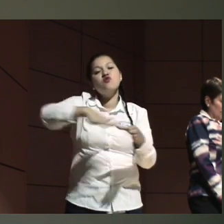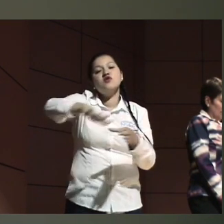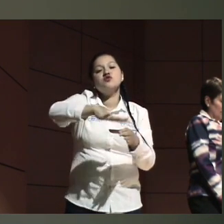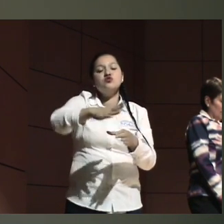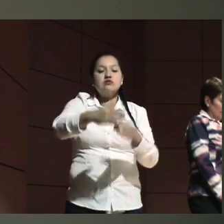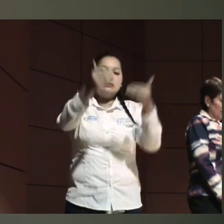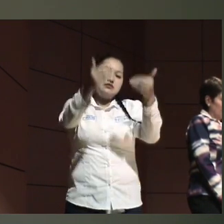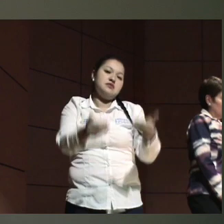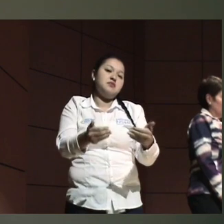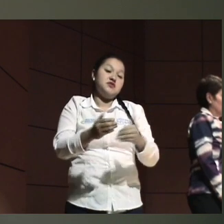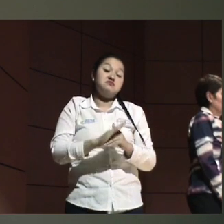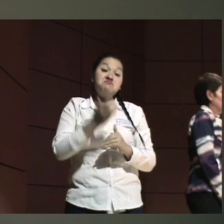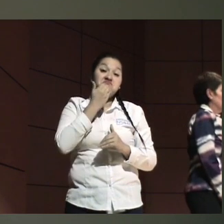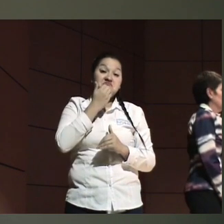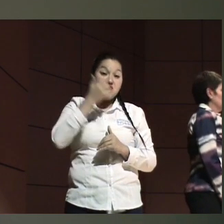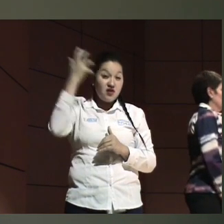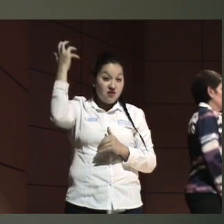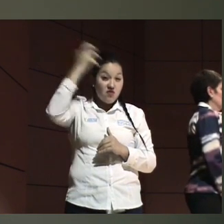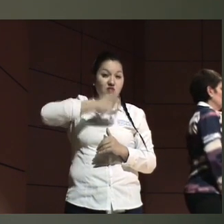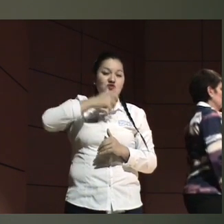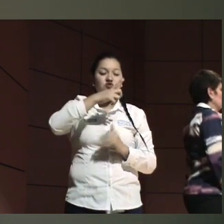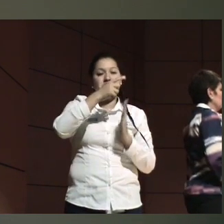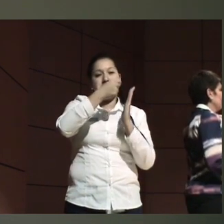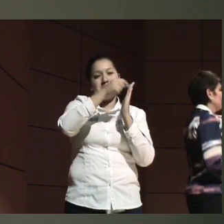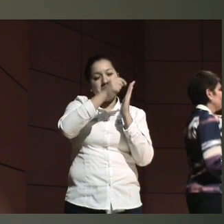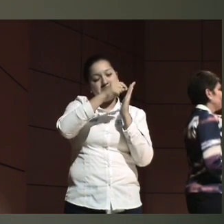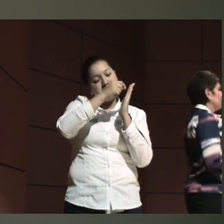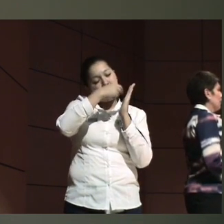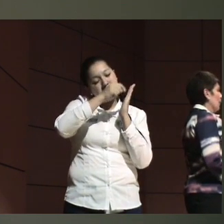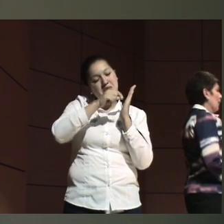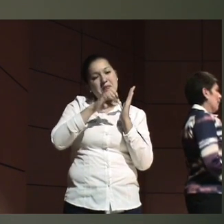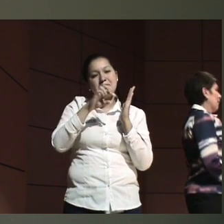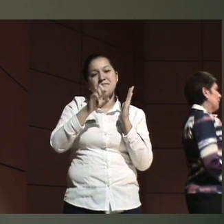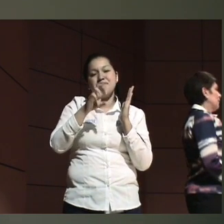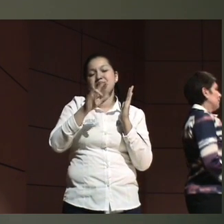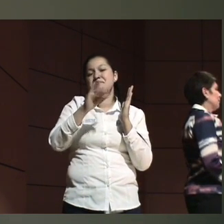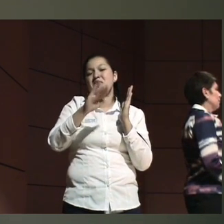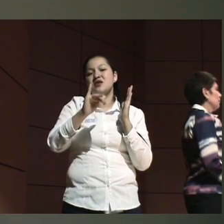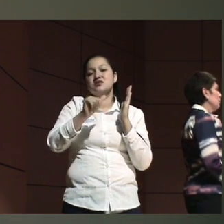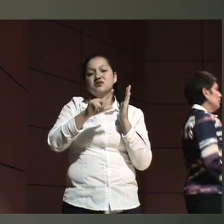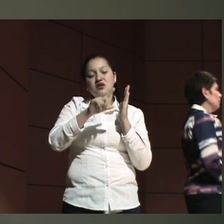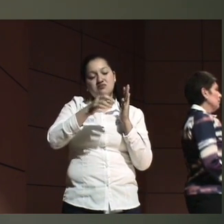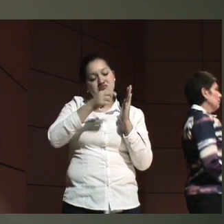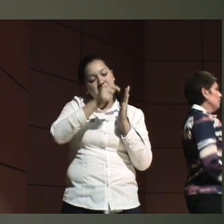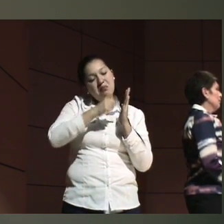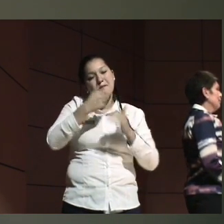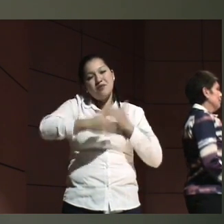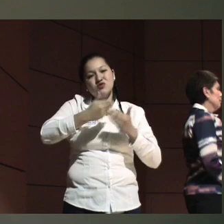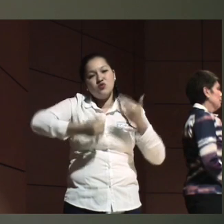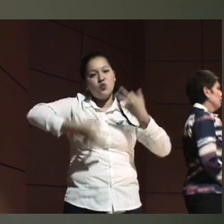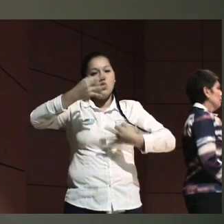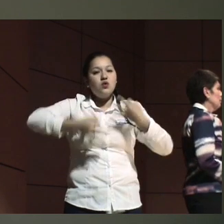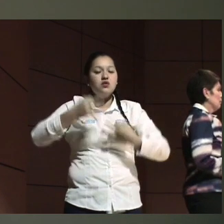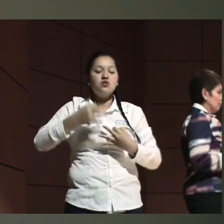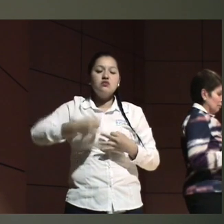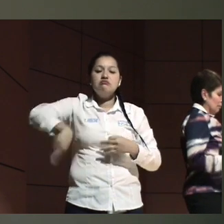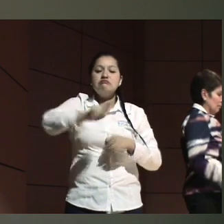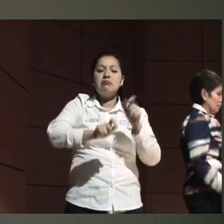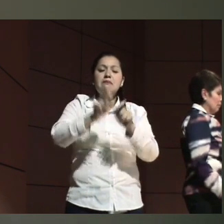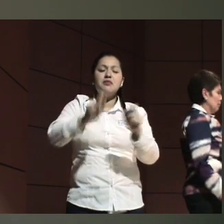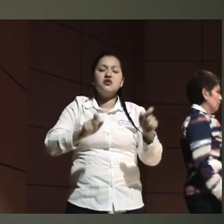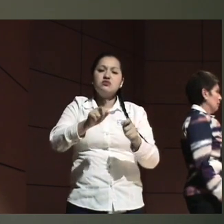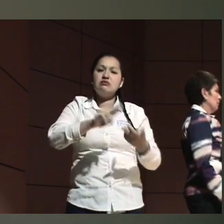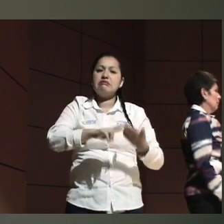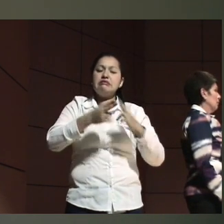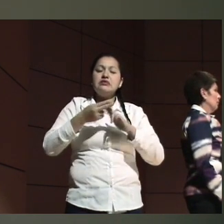caso por ejemplo de la evaluación pericial cuando se requiere recurrir a instrumentos que evalúen diferentes constructos psicológicos nos